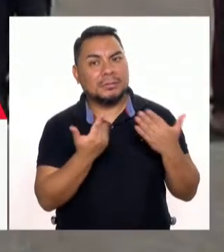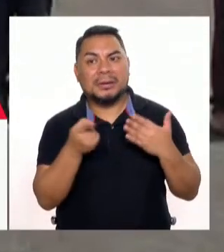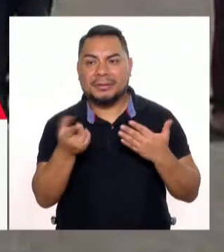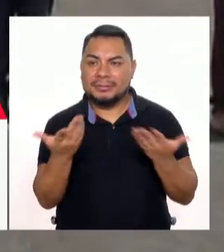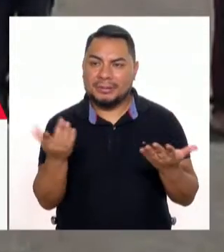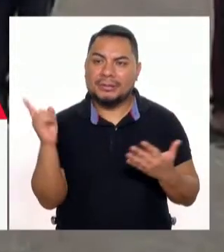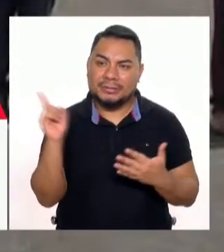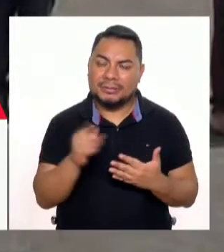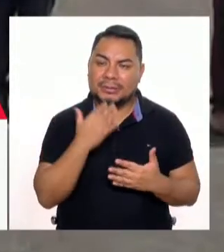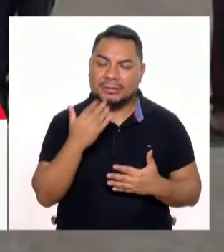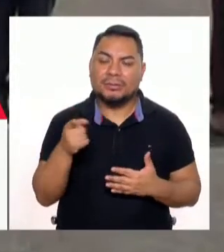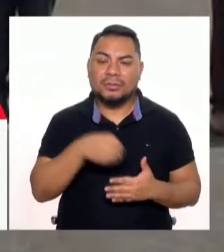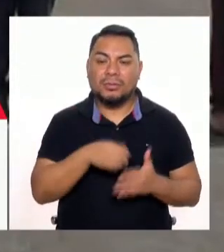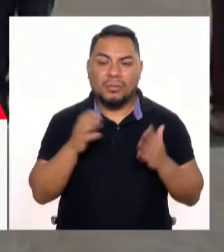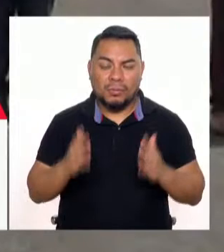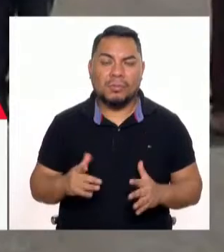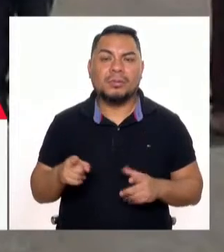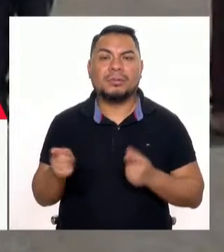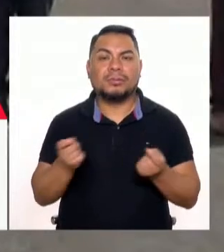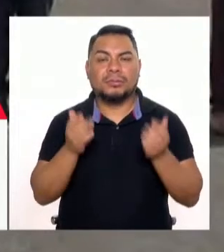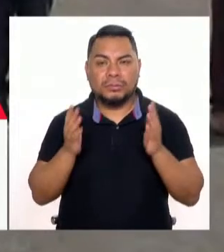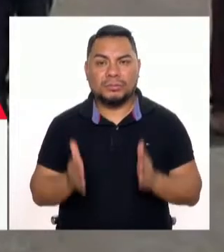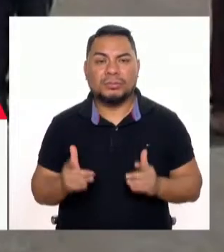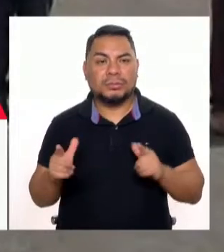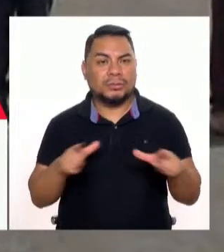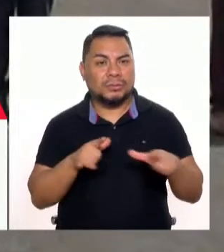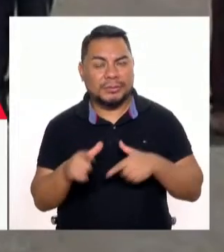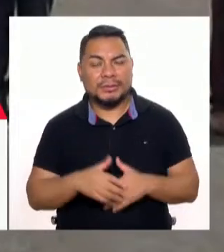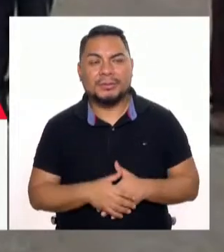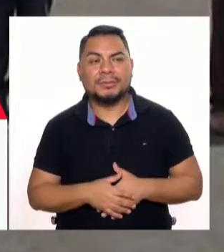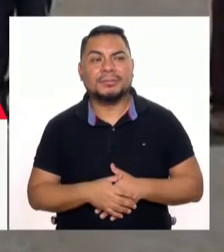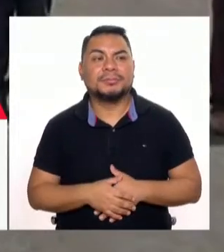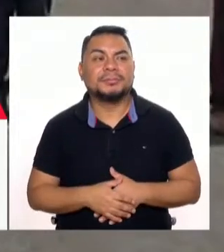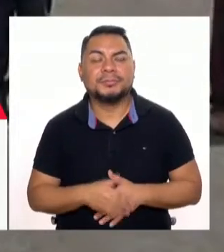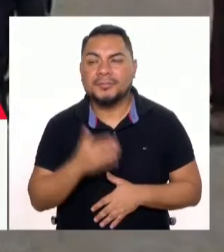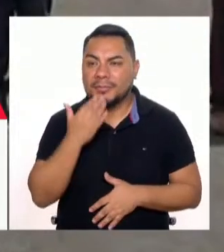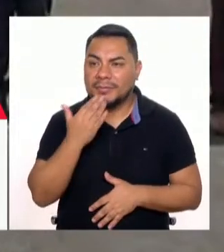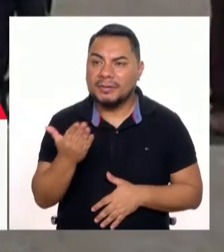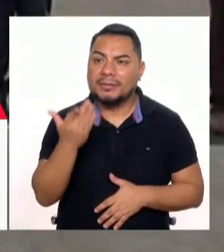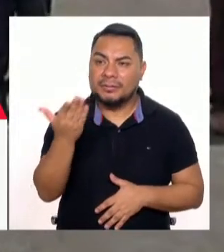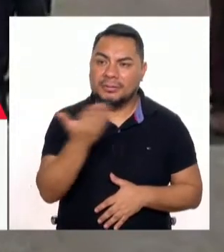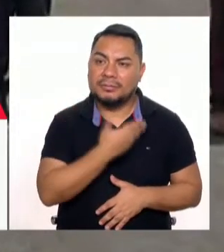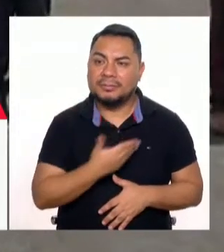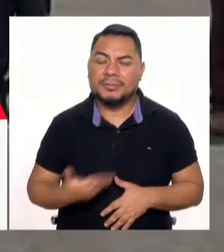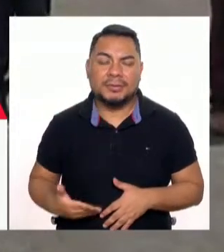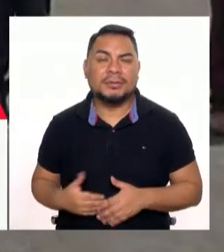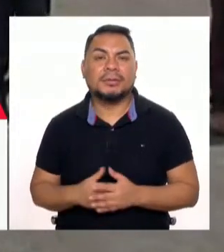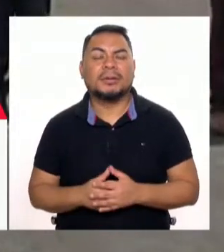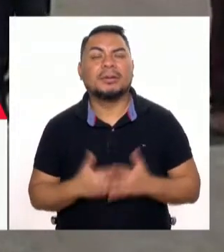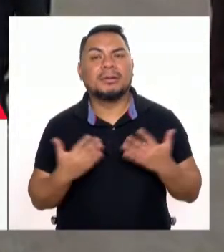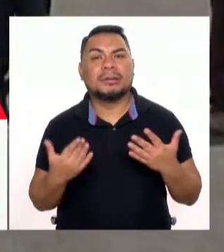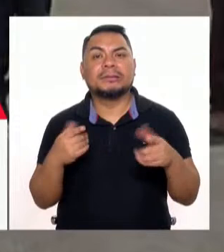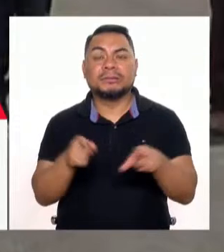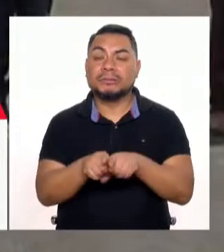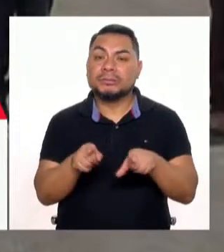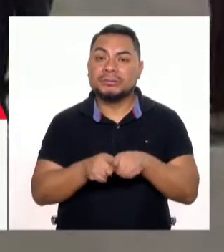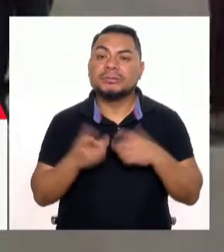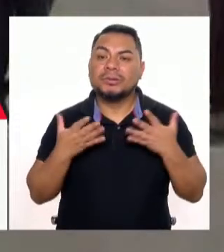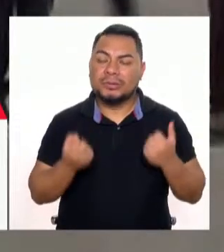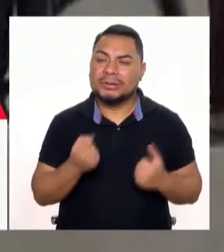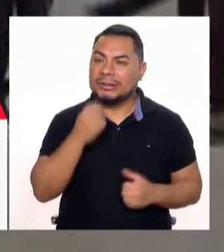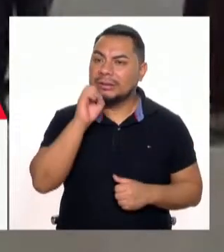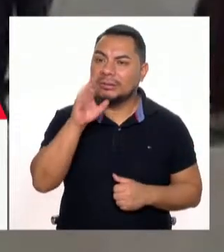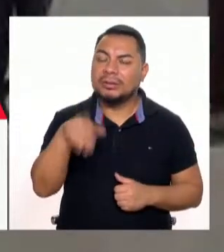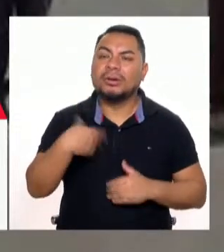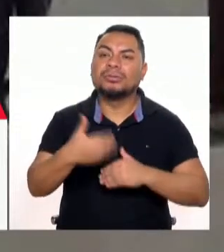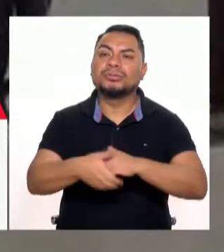legislativo de sus gobernadores locales Gracias presidenta a la vez también quiero hacer llegar